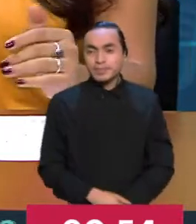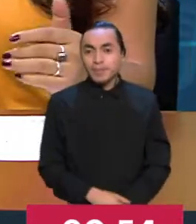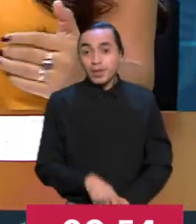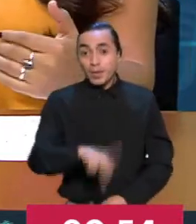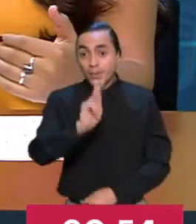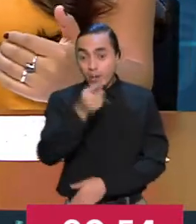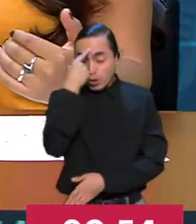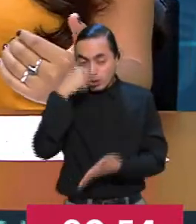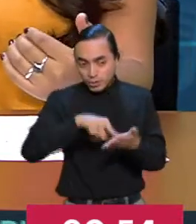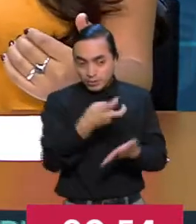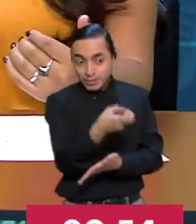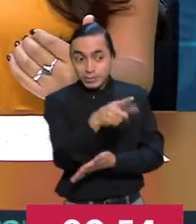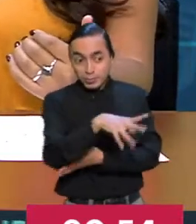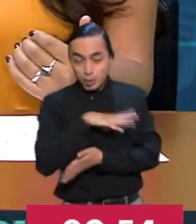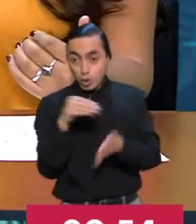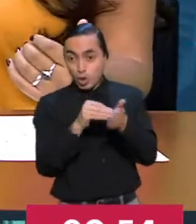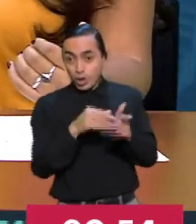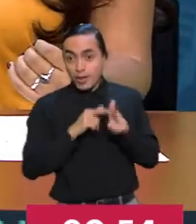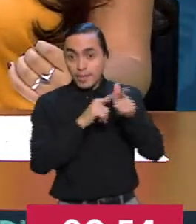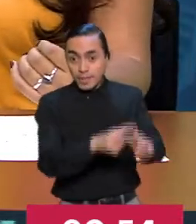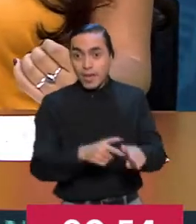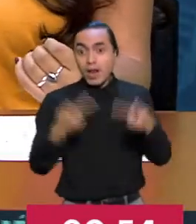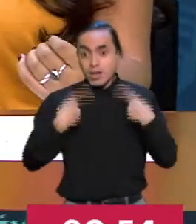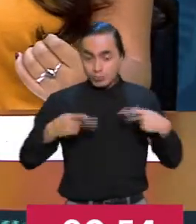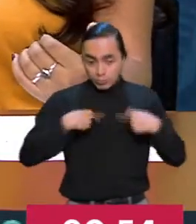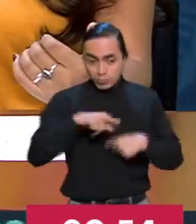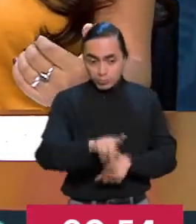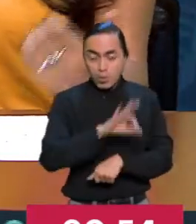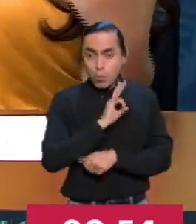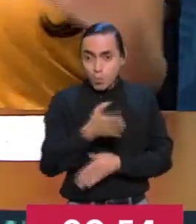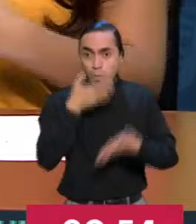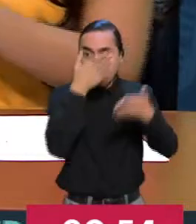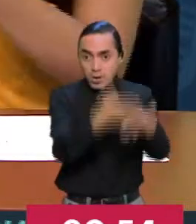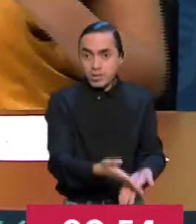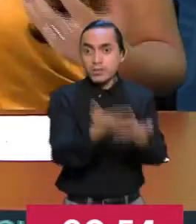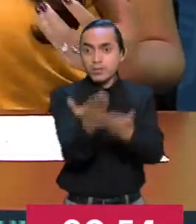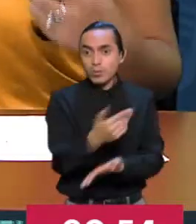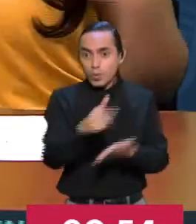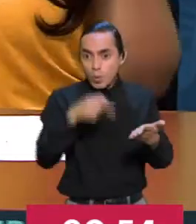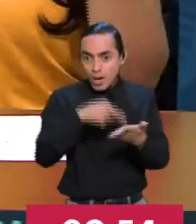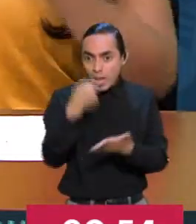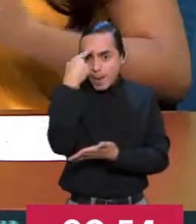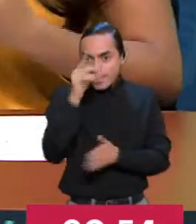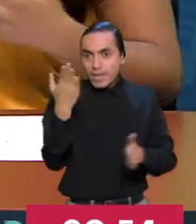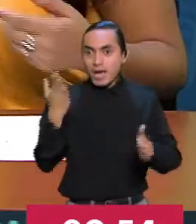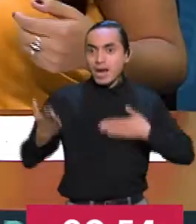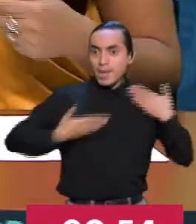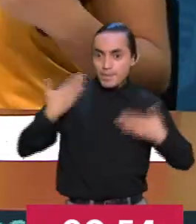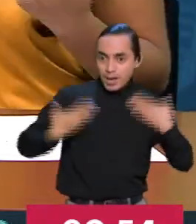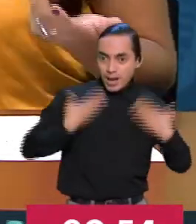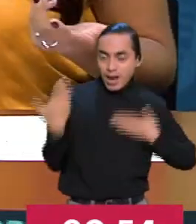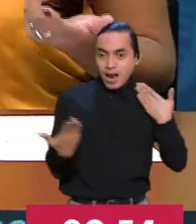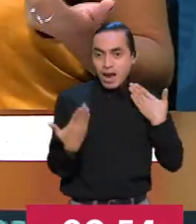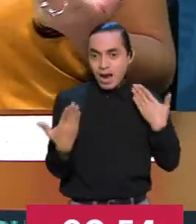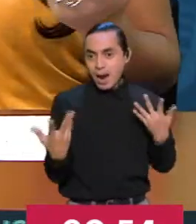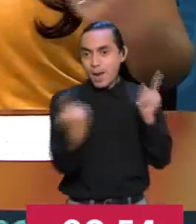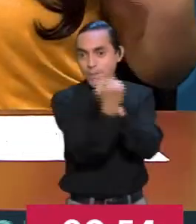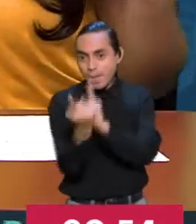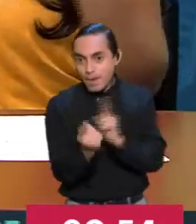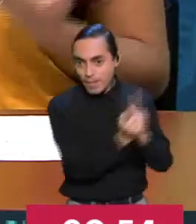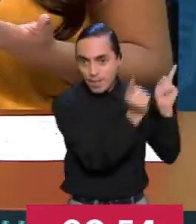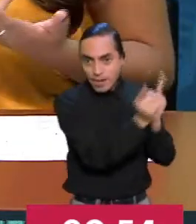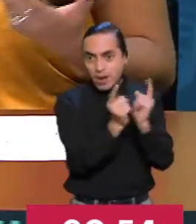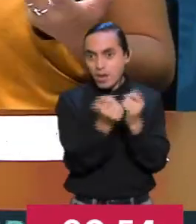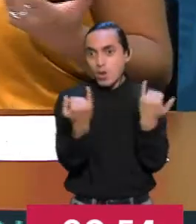Pero eso, todavía hoy en día la gente la sigue utilizando como un espacio de recreación, de encuentro, incluso también como